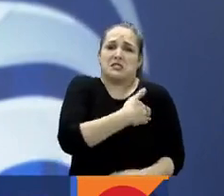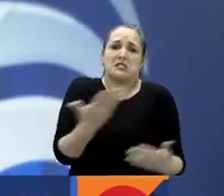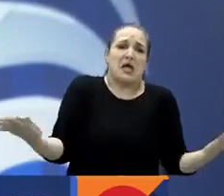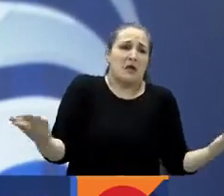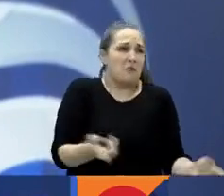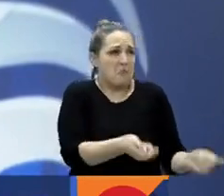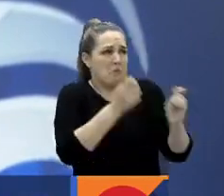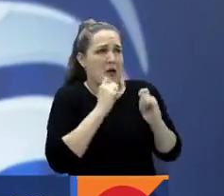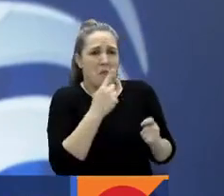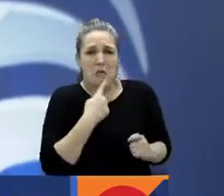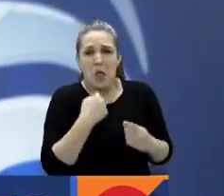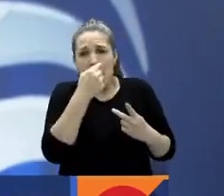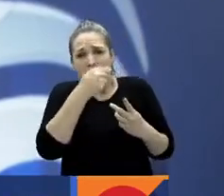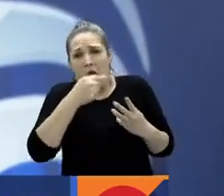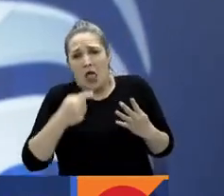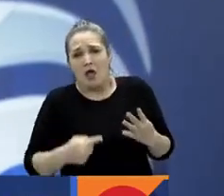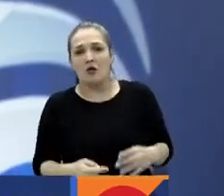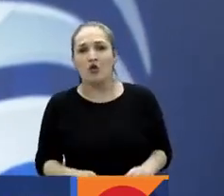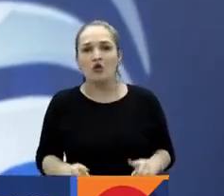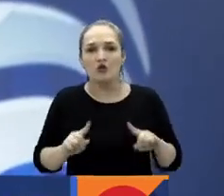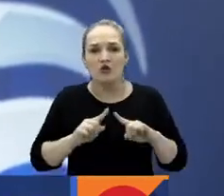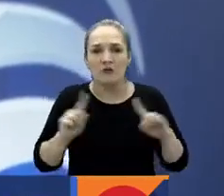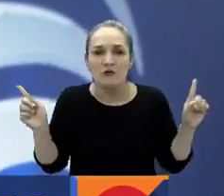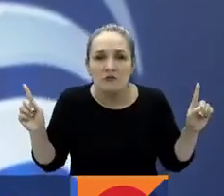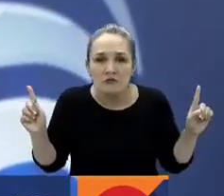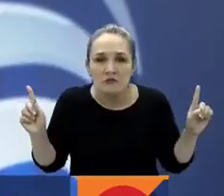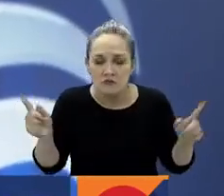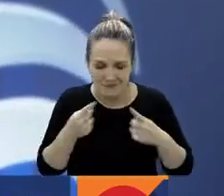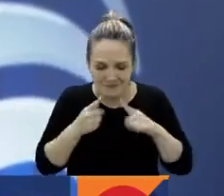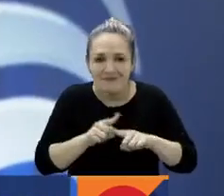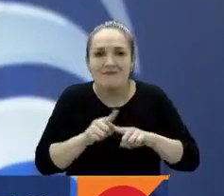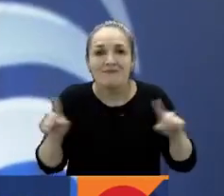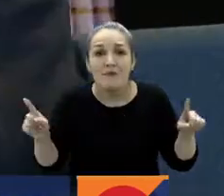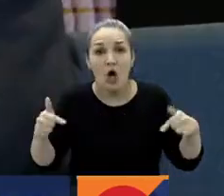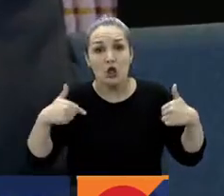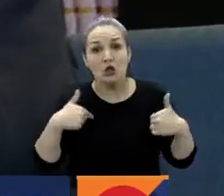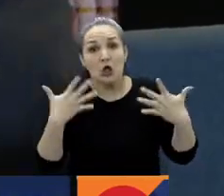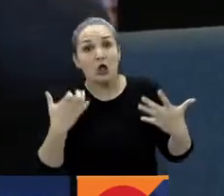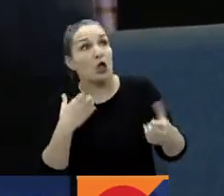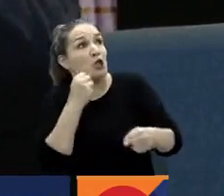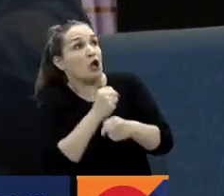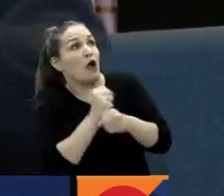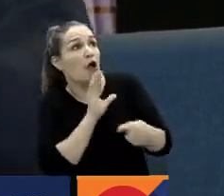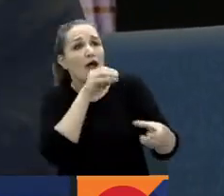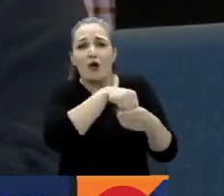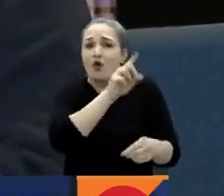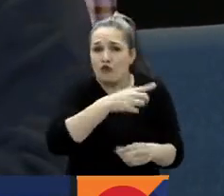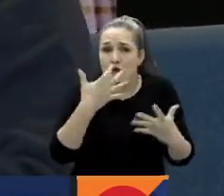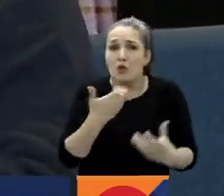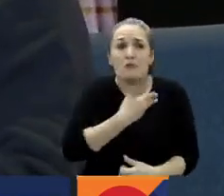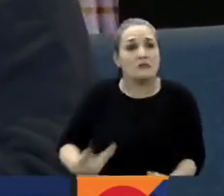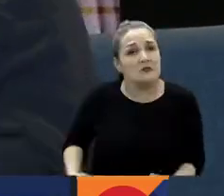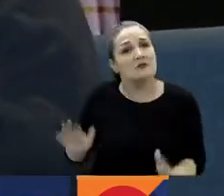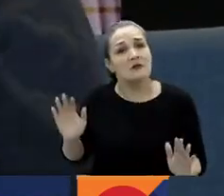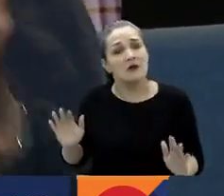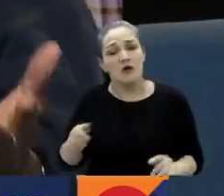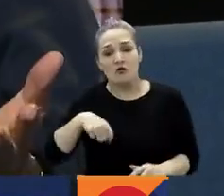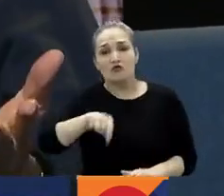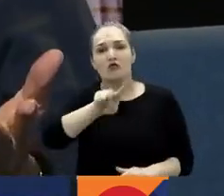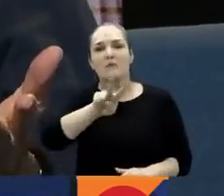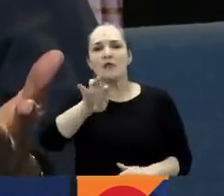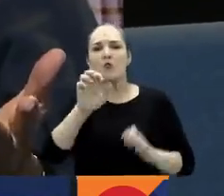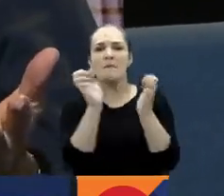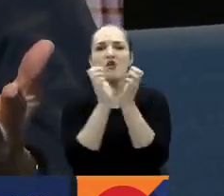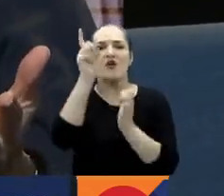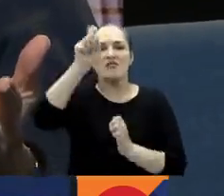me dan todo lo que yo pida. Les digo no, yo no estoy buscando trabajo. Dice el ingeniero que el 29 de mayo hay que ir a